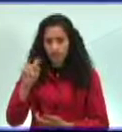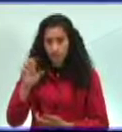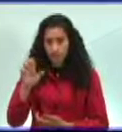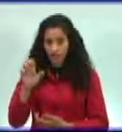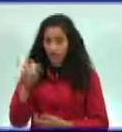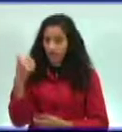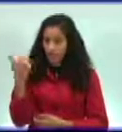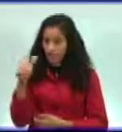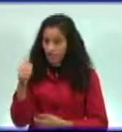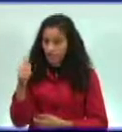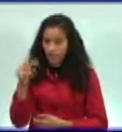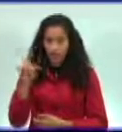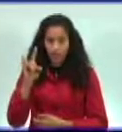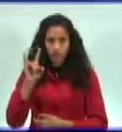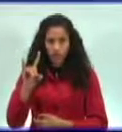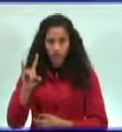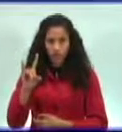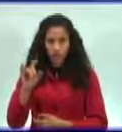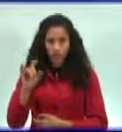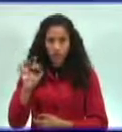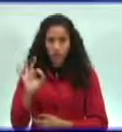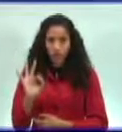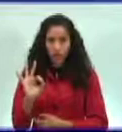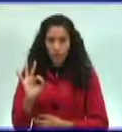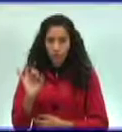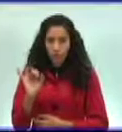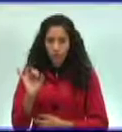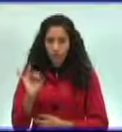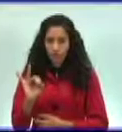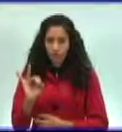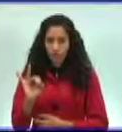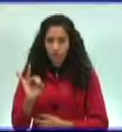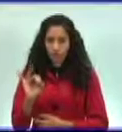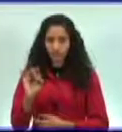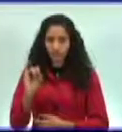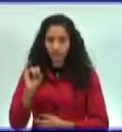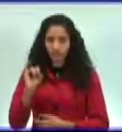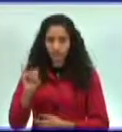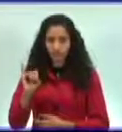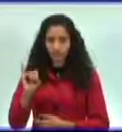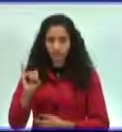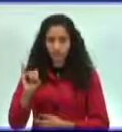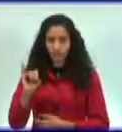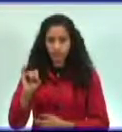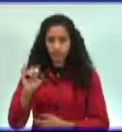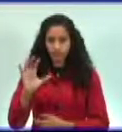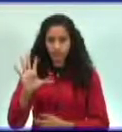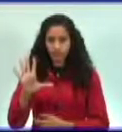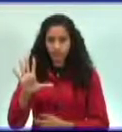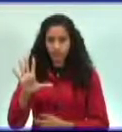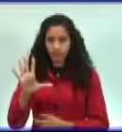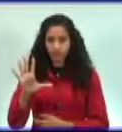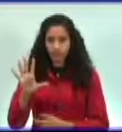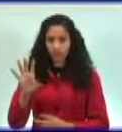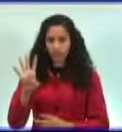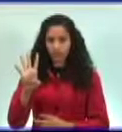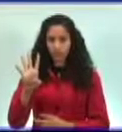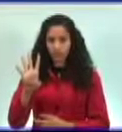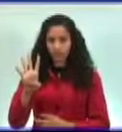10, 9, 8, 7, 6,